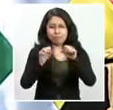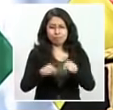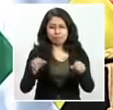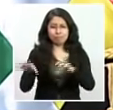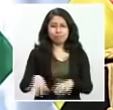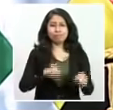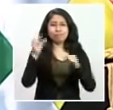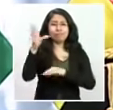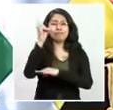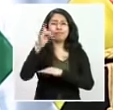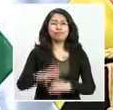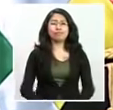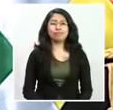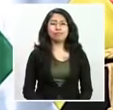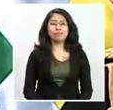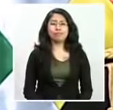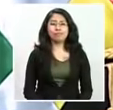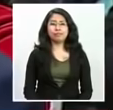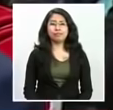patria.